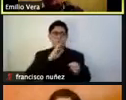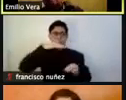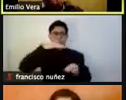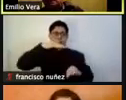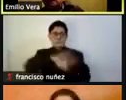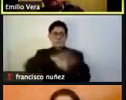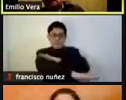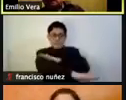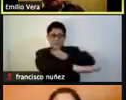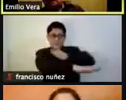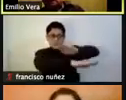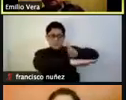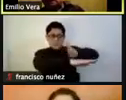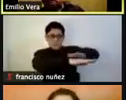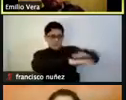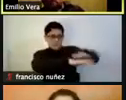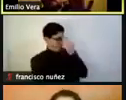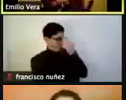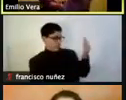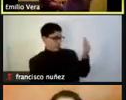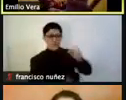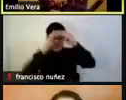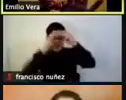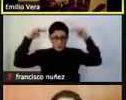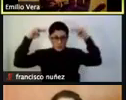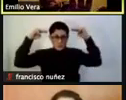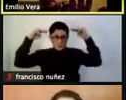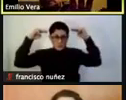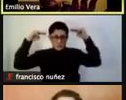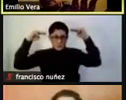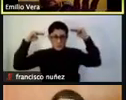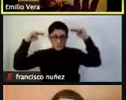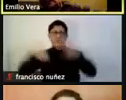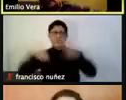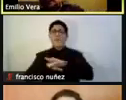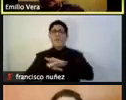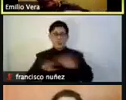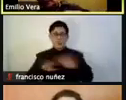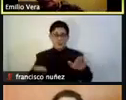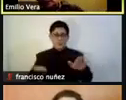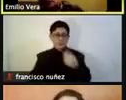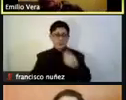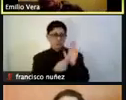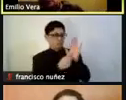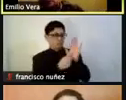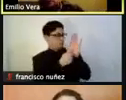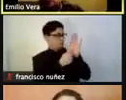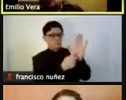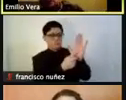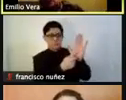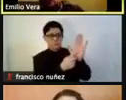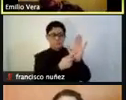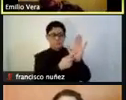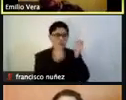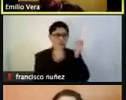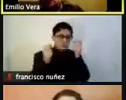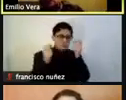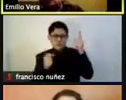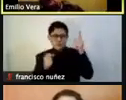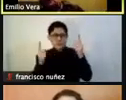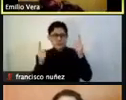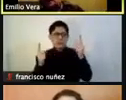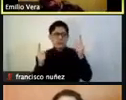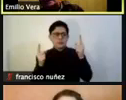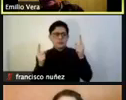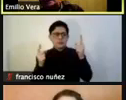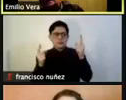Esta es la interpretación final y en realidad está interpretado en términos de velocidades sísmicas, bajas